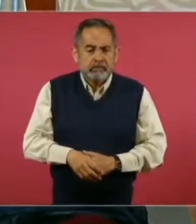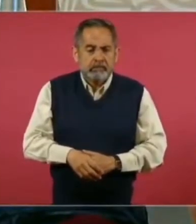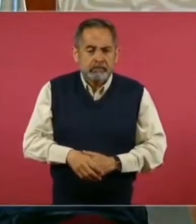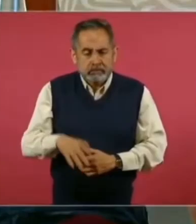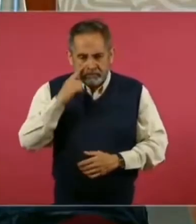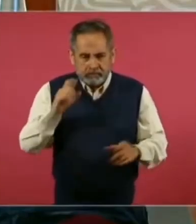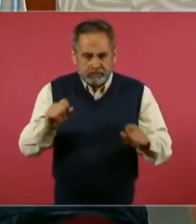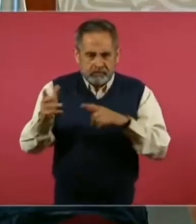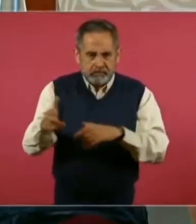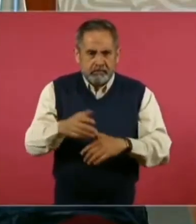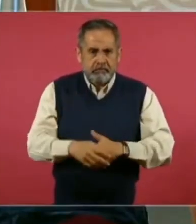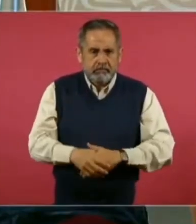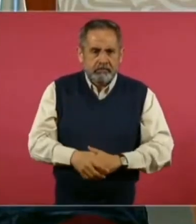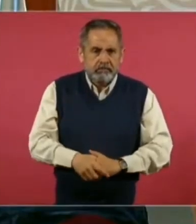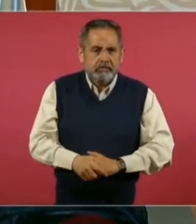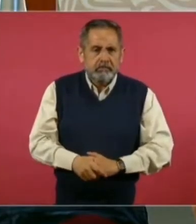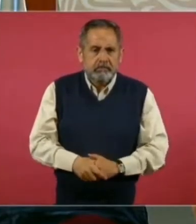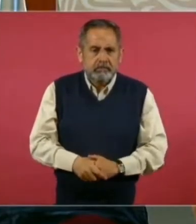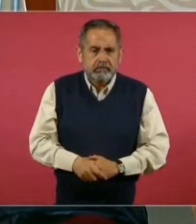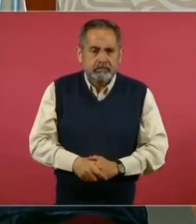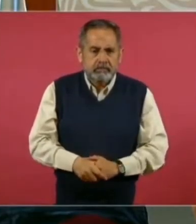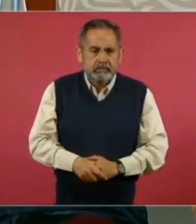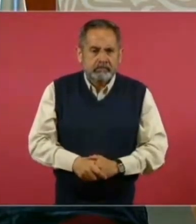A ver.